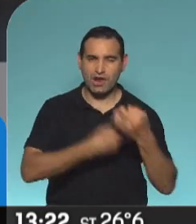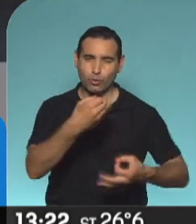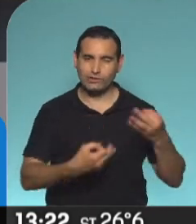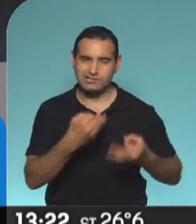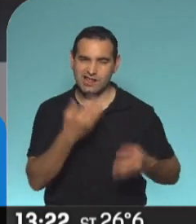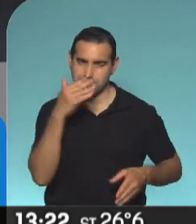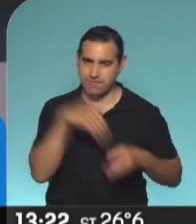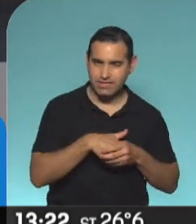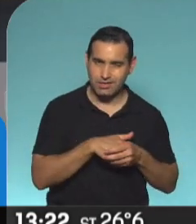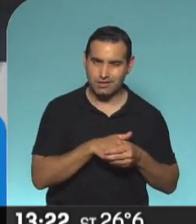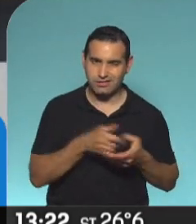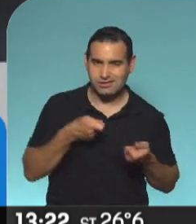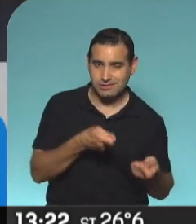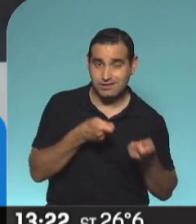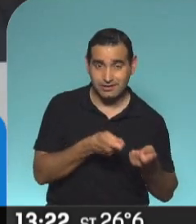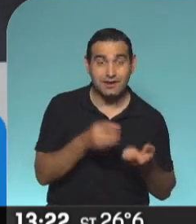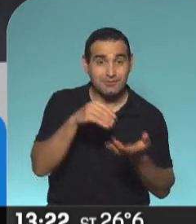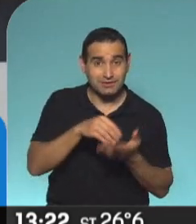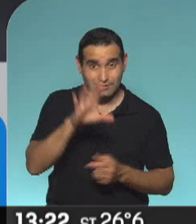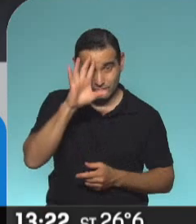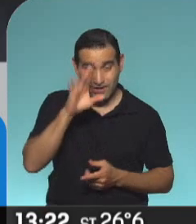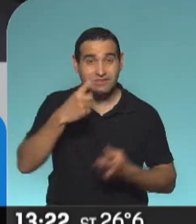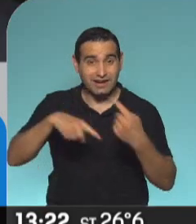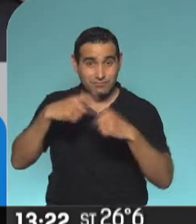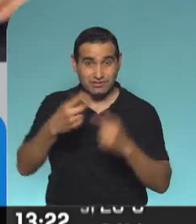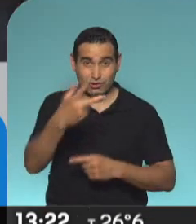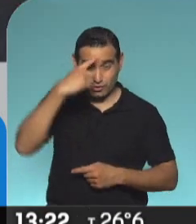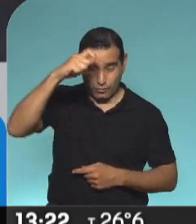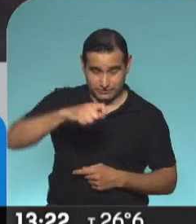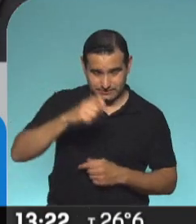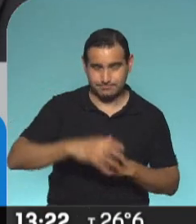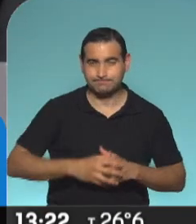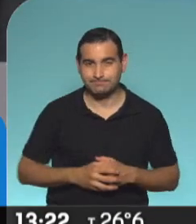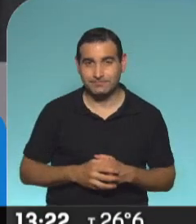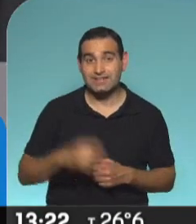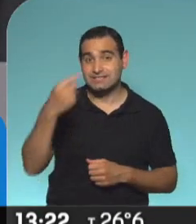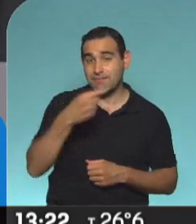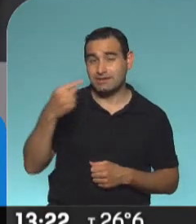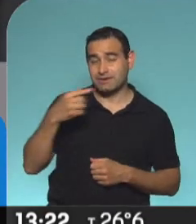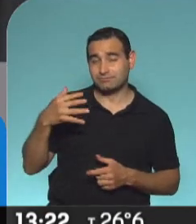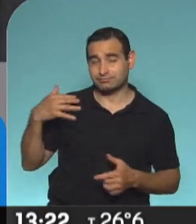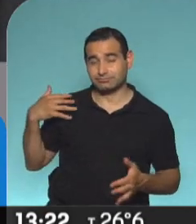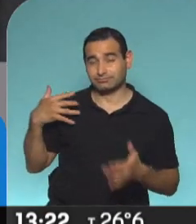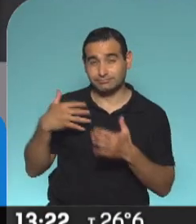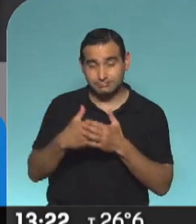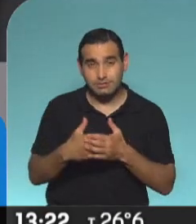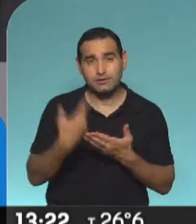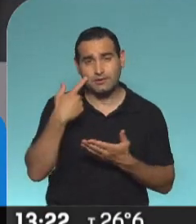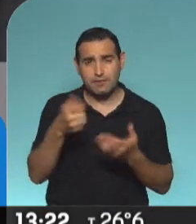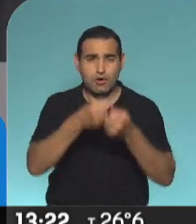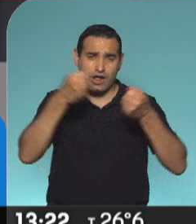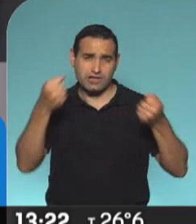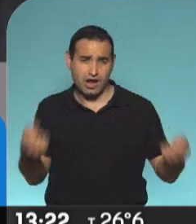Fíjense, y quiero atarlo con el trámite de los traslados que estamos discutiendo. Hace semanas que asistimos a tapas de